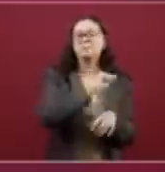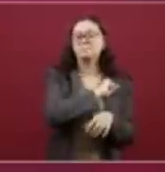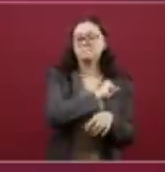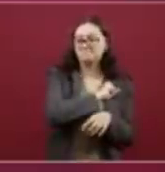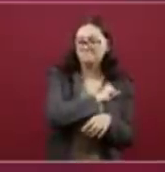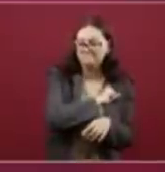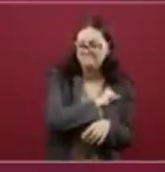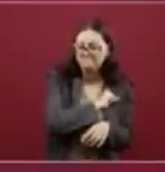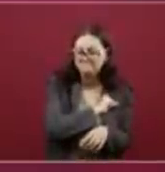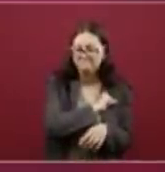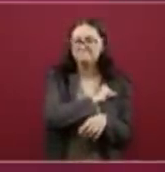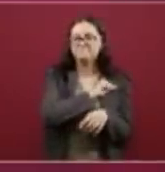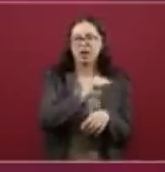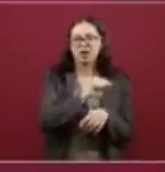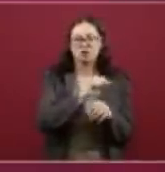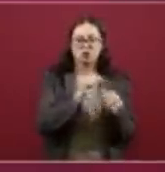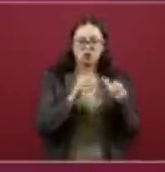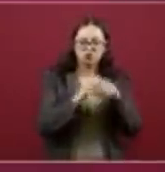llamada organizada,